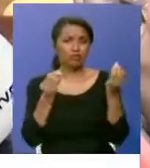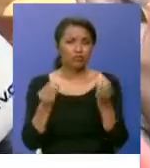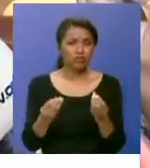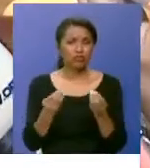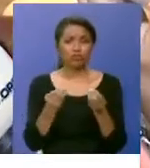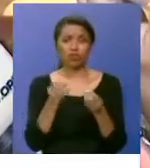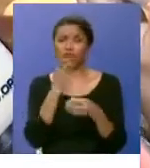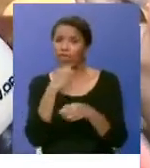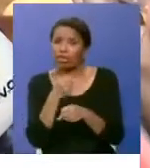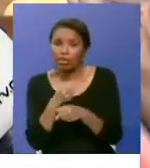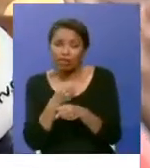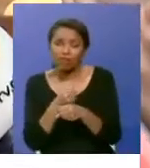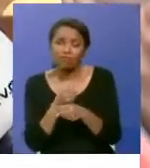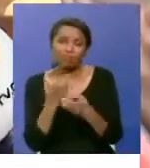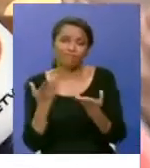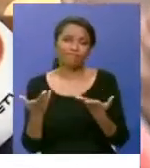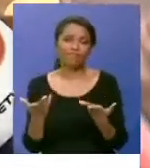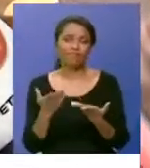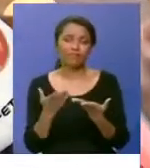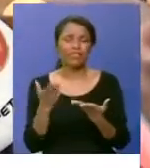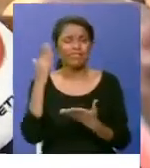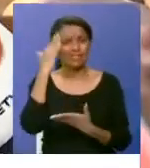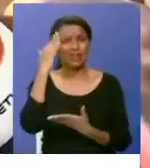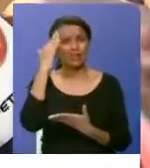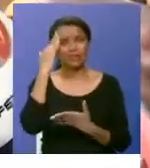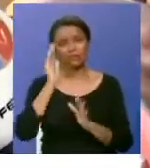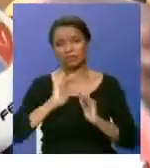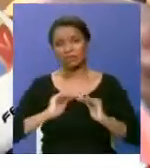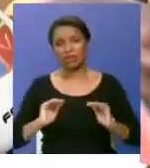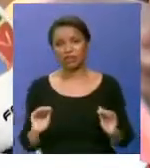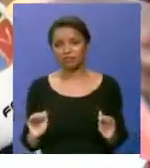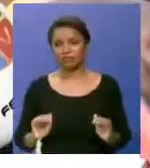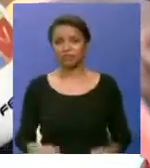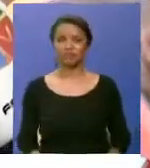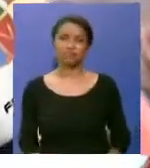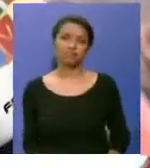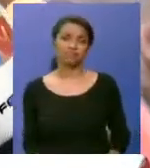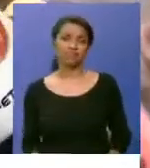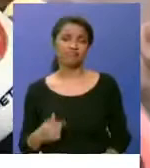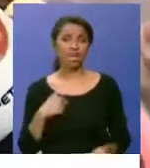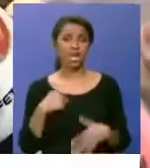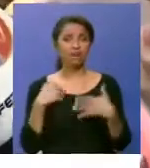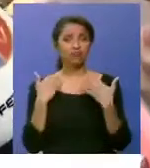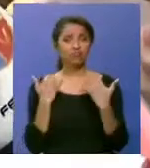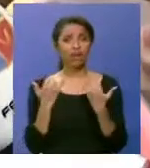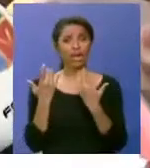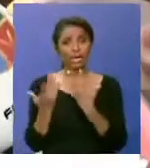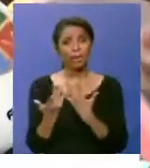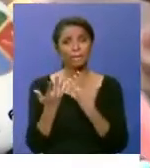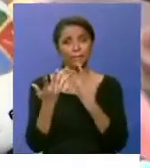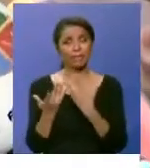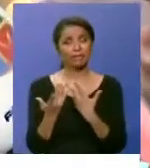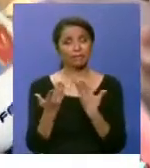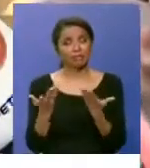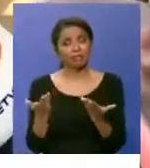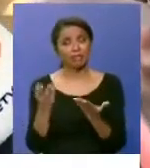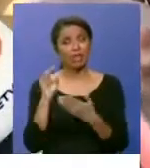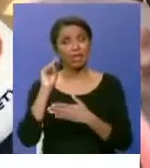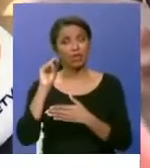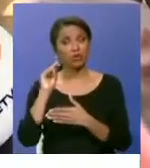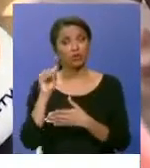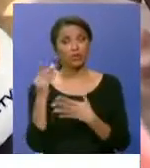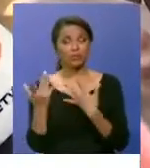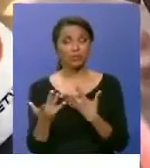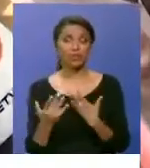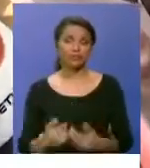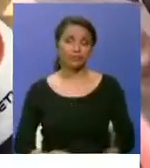la idea es de que nosotros no los desamparemos. Esto es el mensaje que siempre el señor presidente ha dado. Así que esperemos los próximos días el anuncio, pero tengan